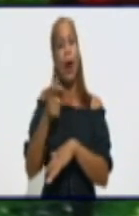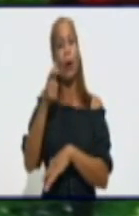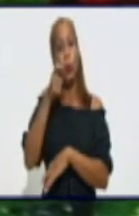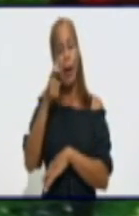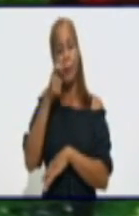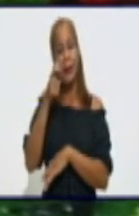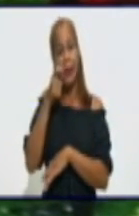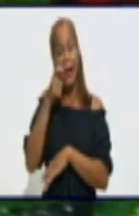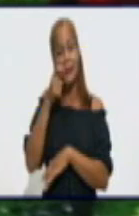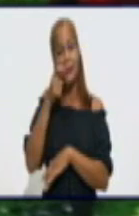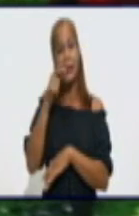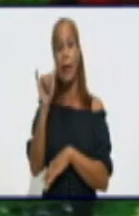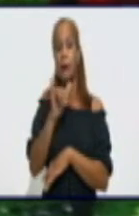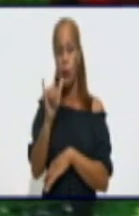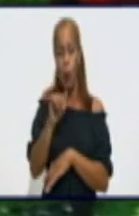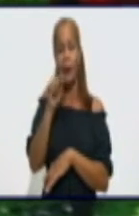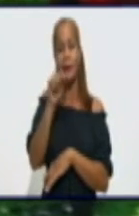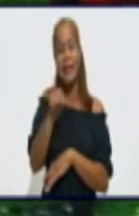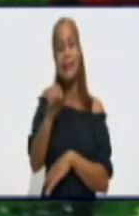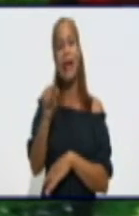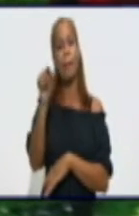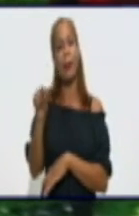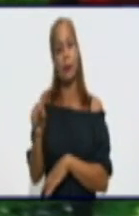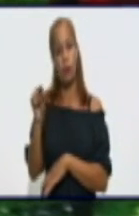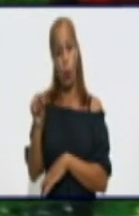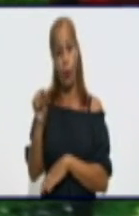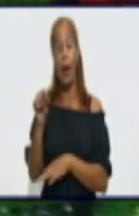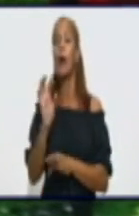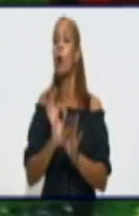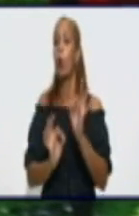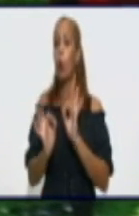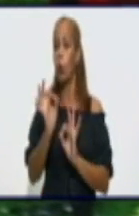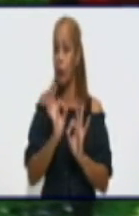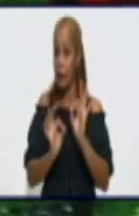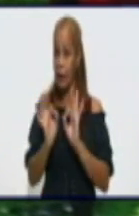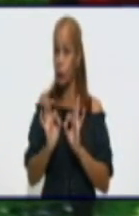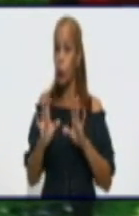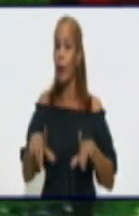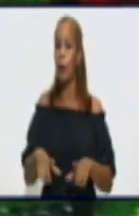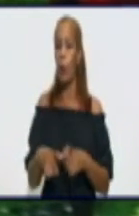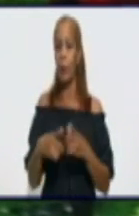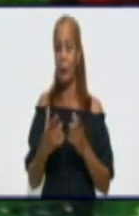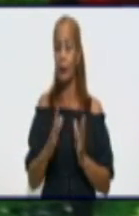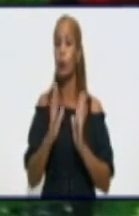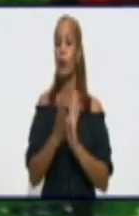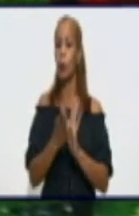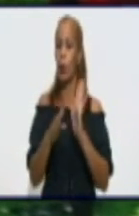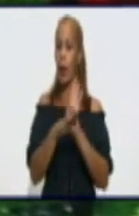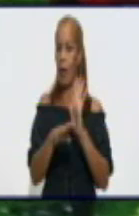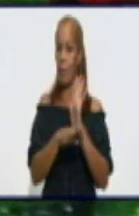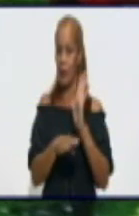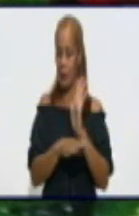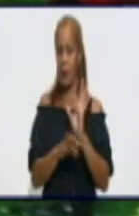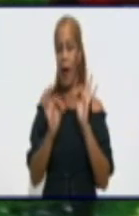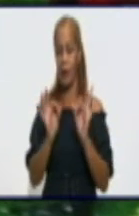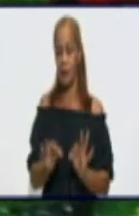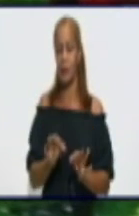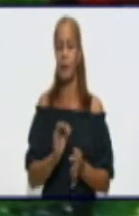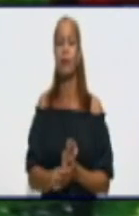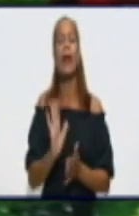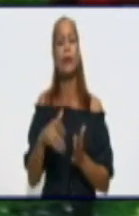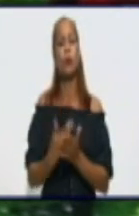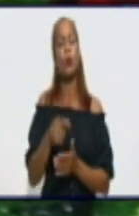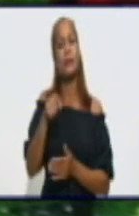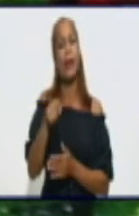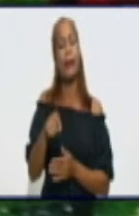esa persona, extremando también el cumplimiento de las medidas higiénico-sanitarias. Ahora voy a presentarles este